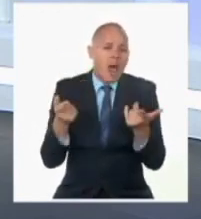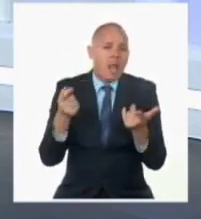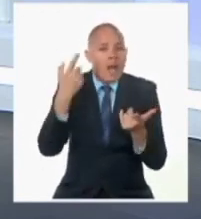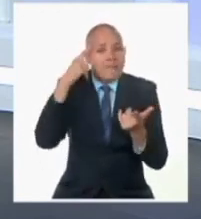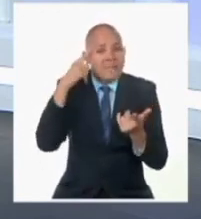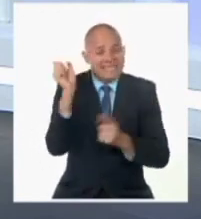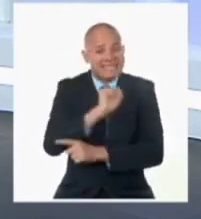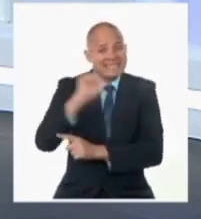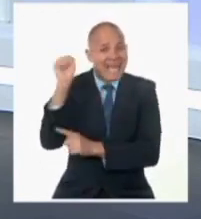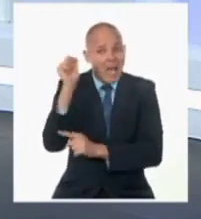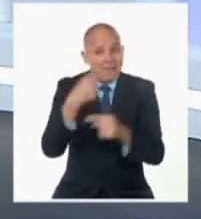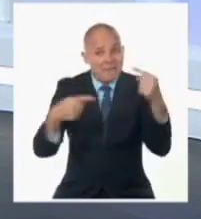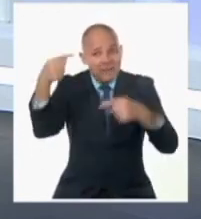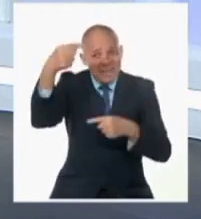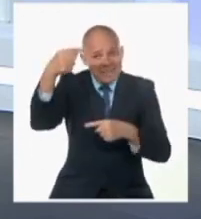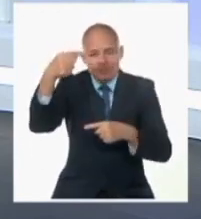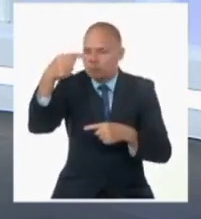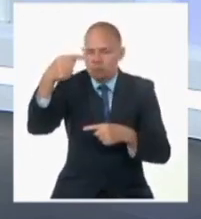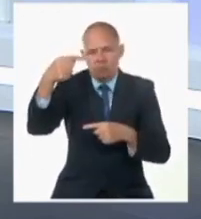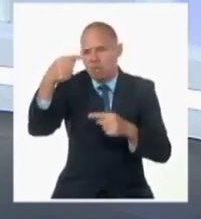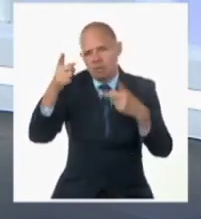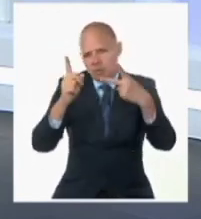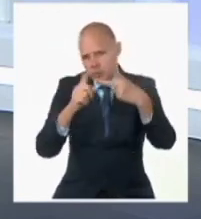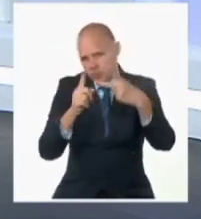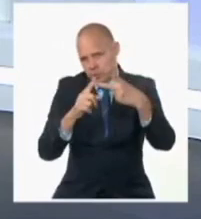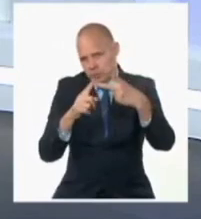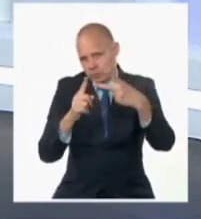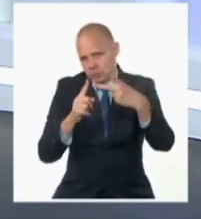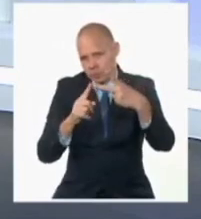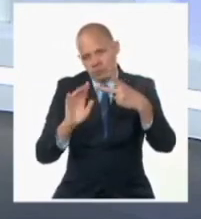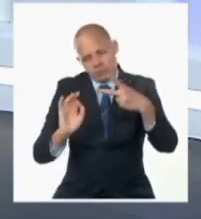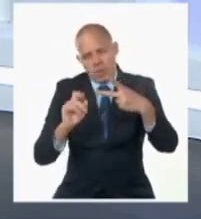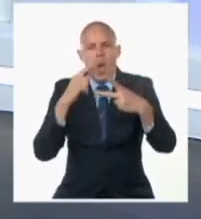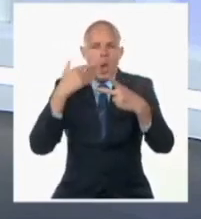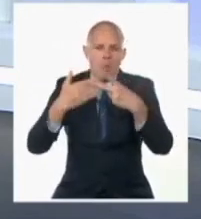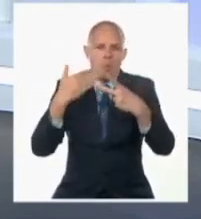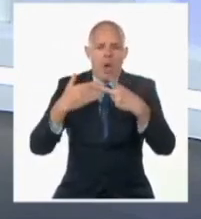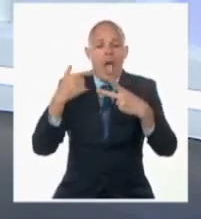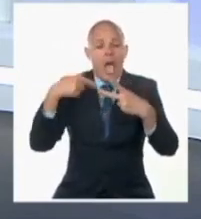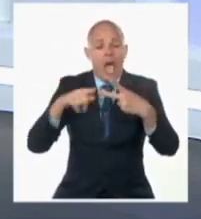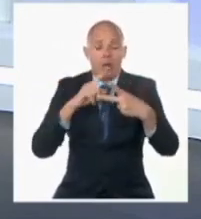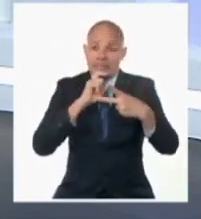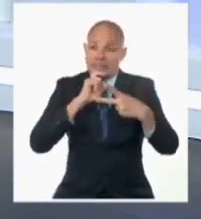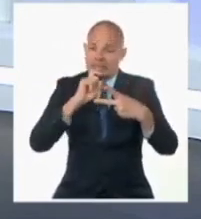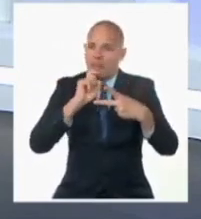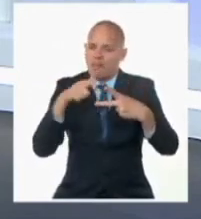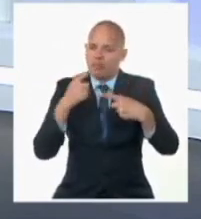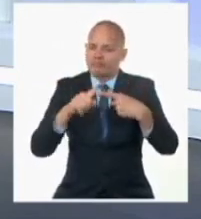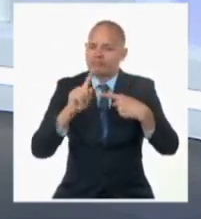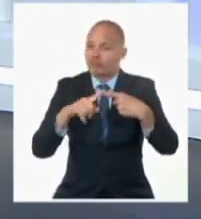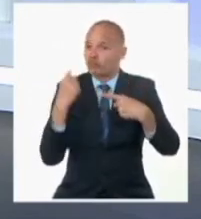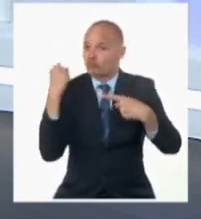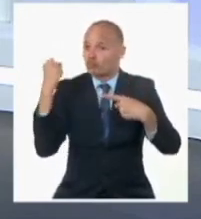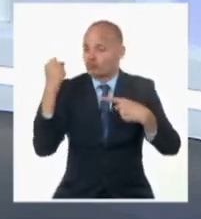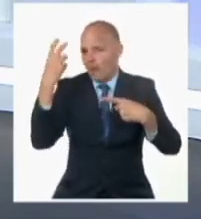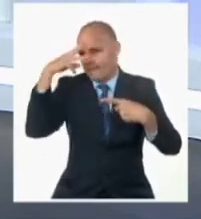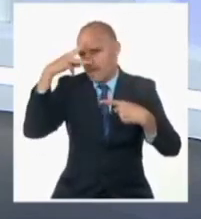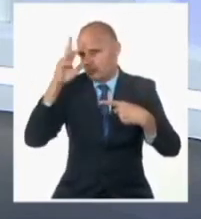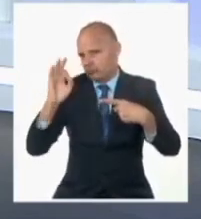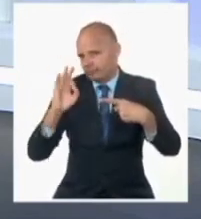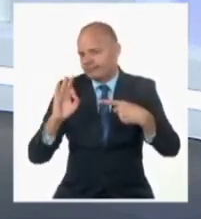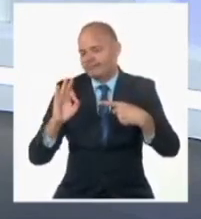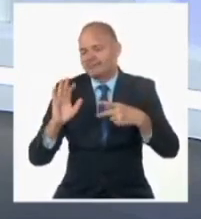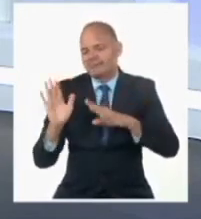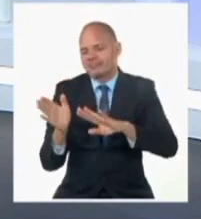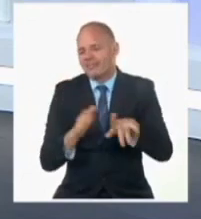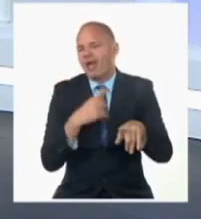es seguir demostrando que somos potencia en la región, pero lógicamente ya es mucho más difícil alcanzar el primer lugar. Y en cuanto a la